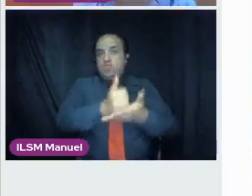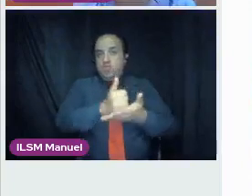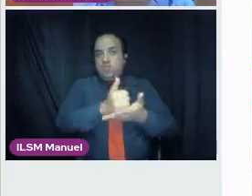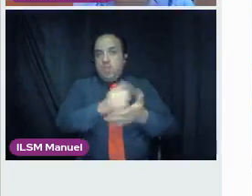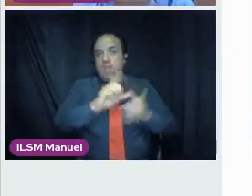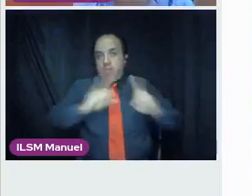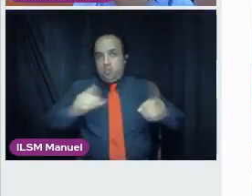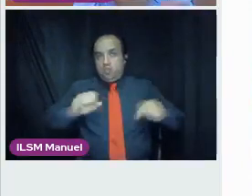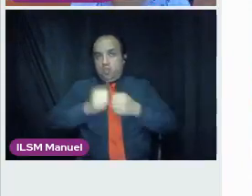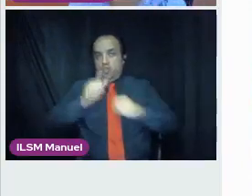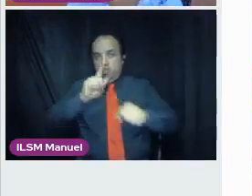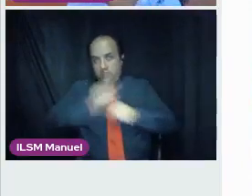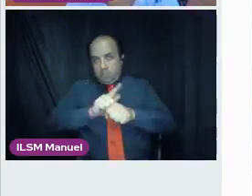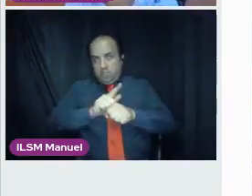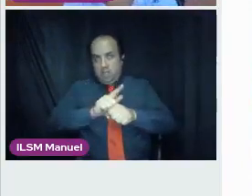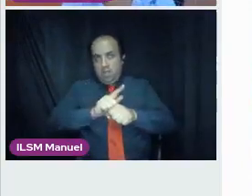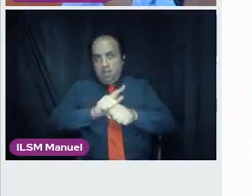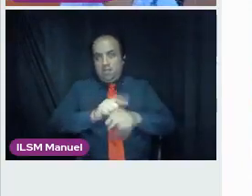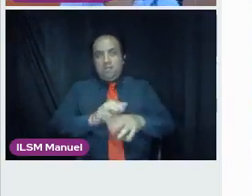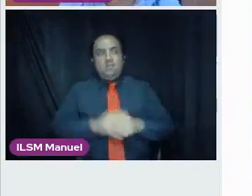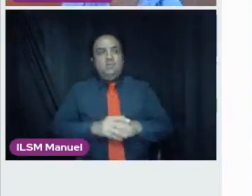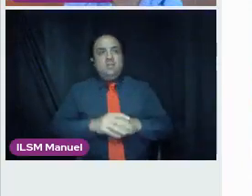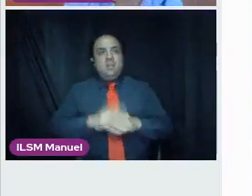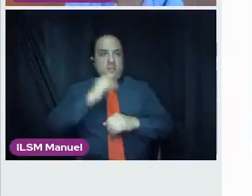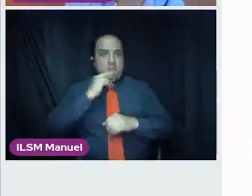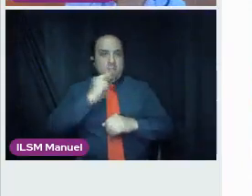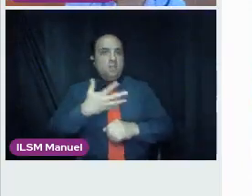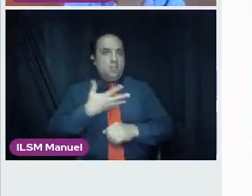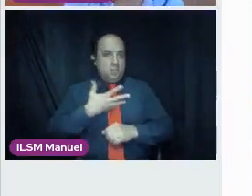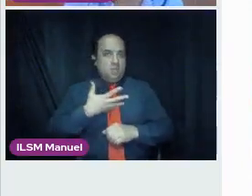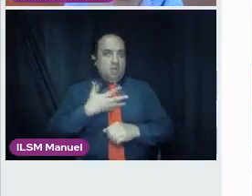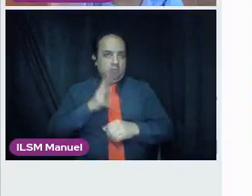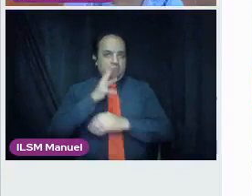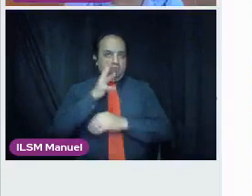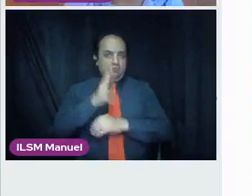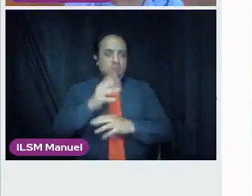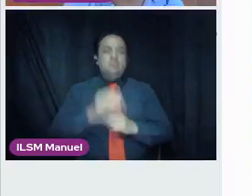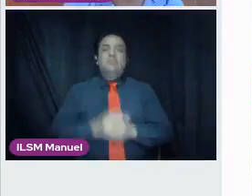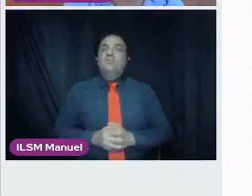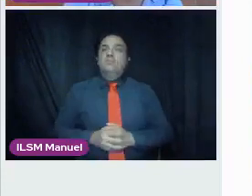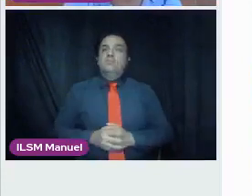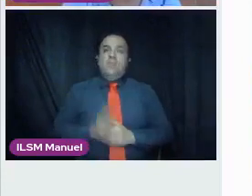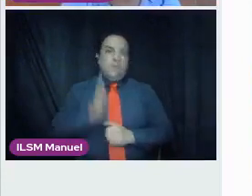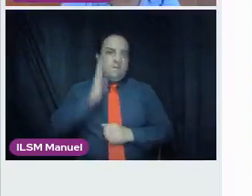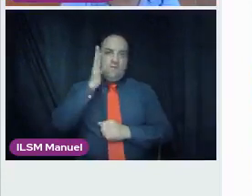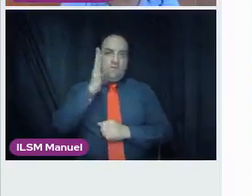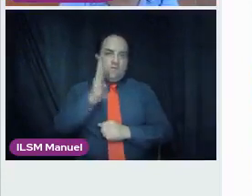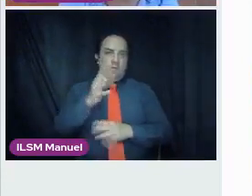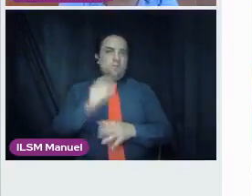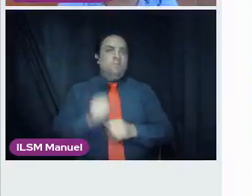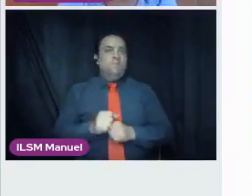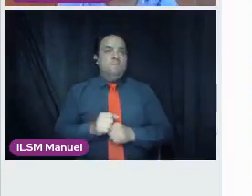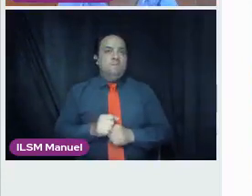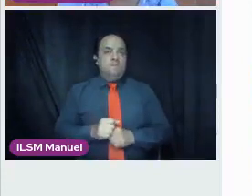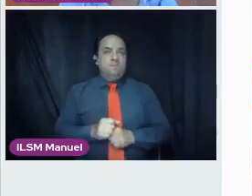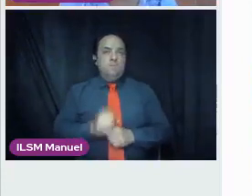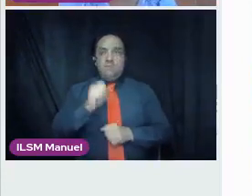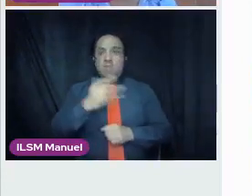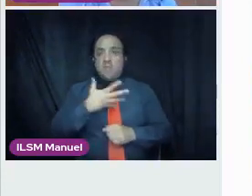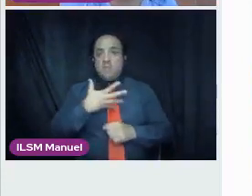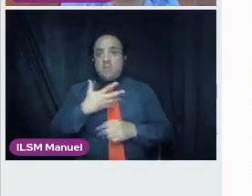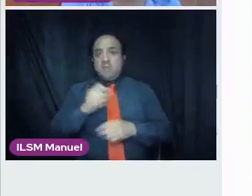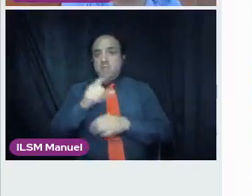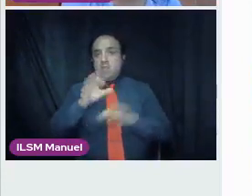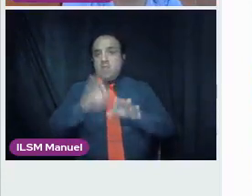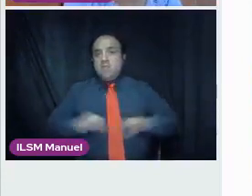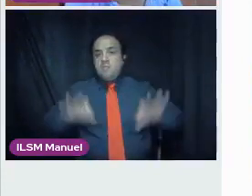social, ¿no? O sea, crear una mejor sociedad. Y para ello hay determinantes importantes como